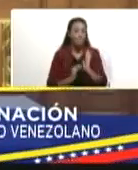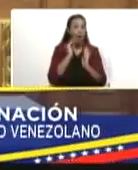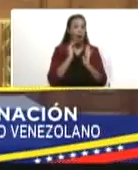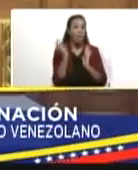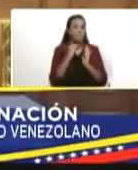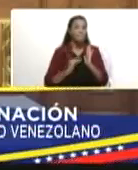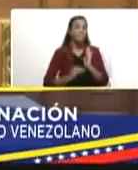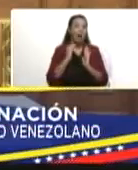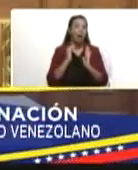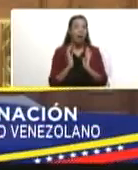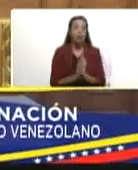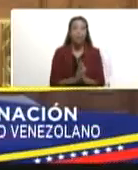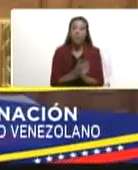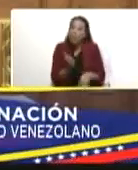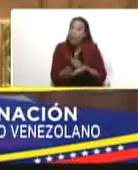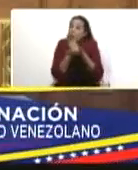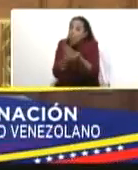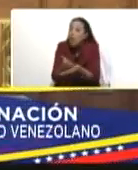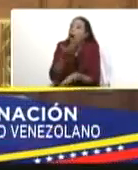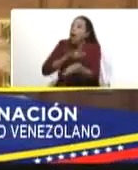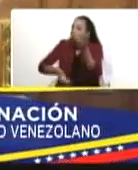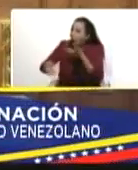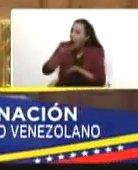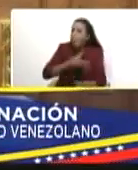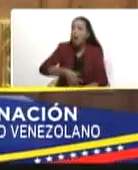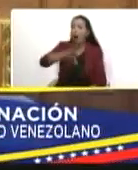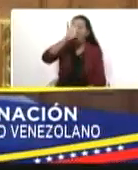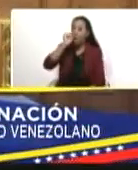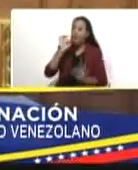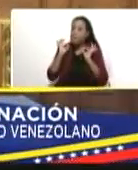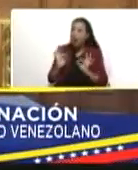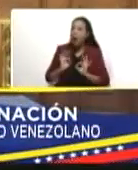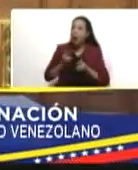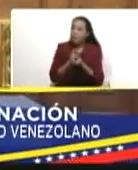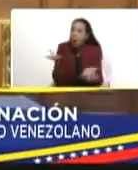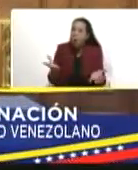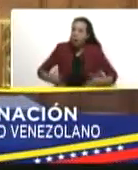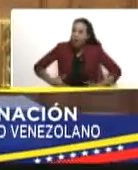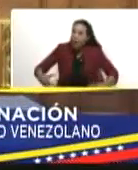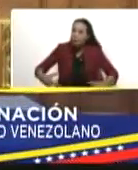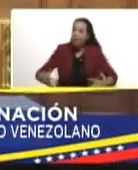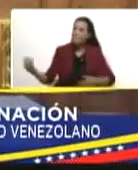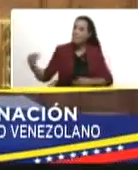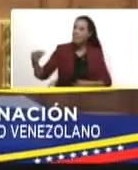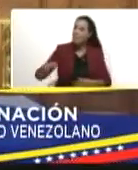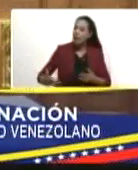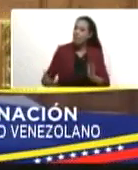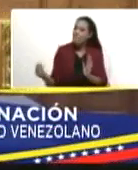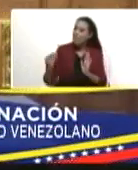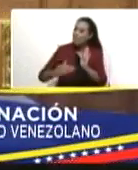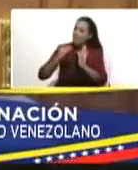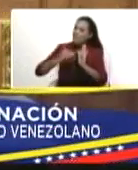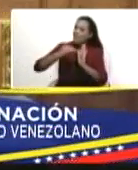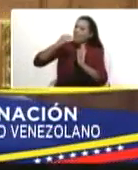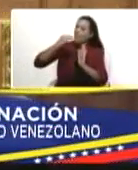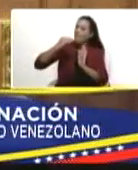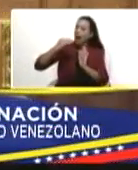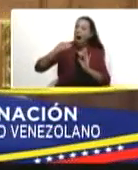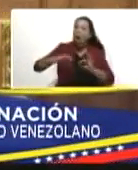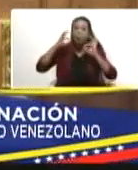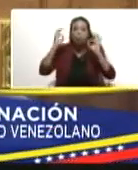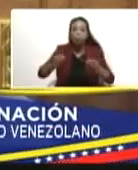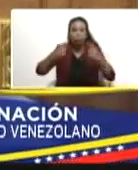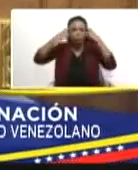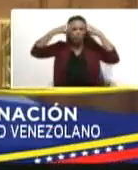empuje si nos ayudamos entre todos producimos y creamos riqueza vendrán otros empujes y se quedarán